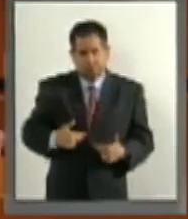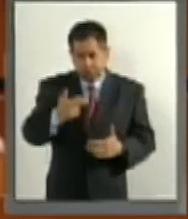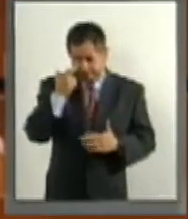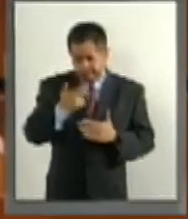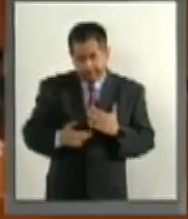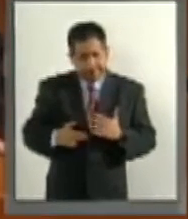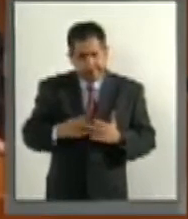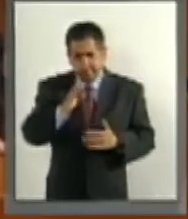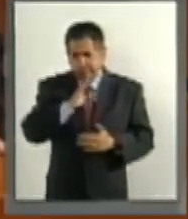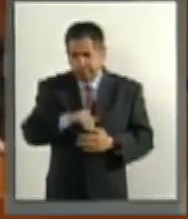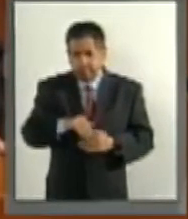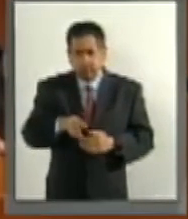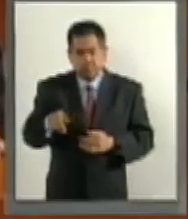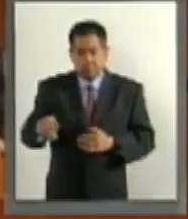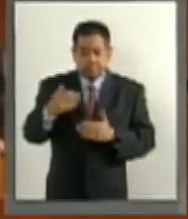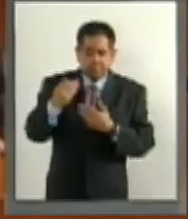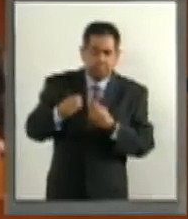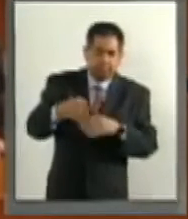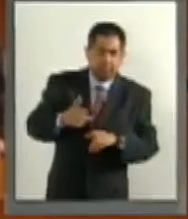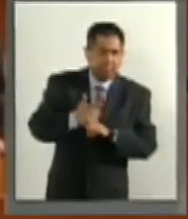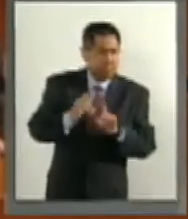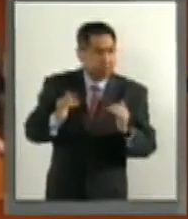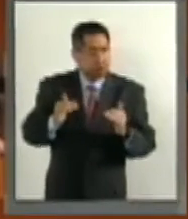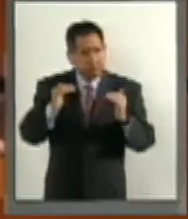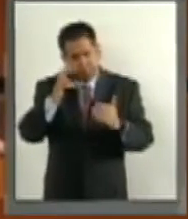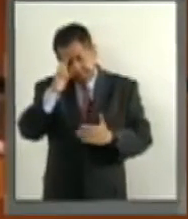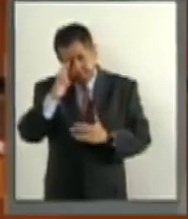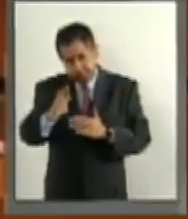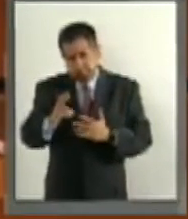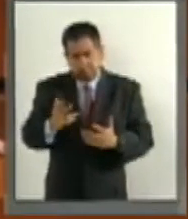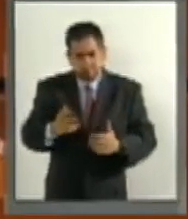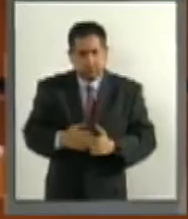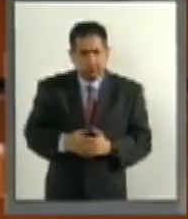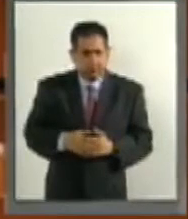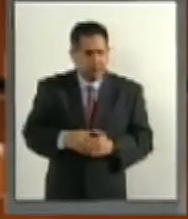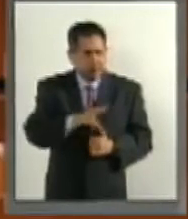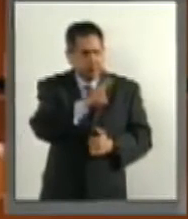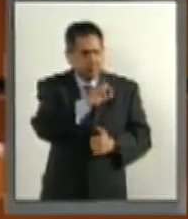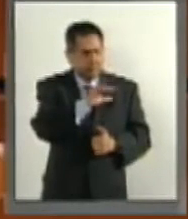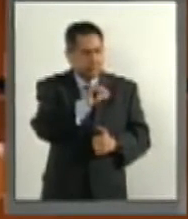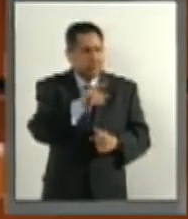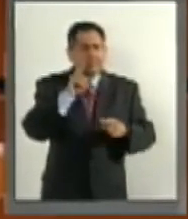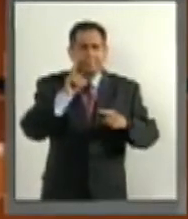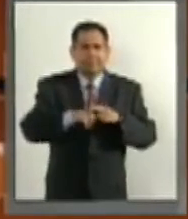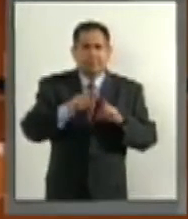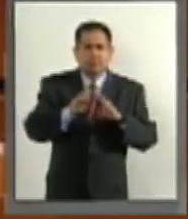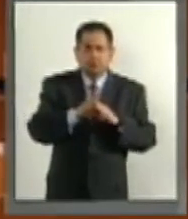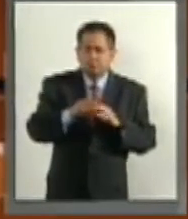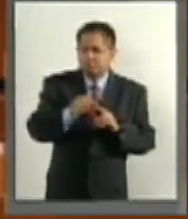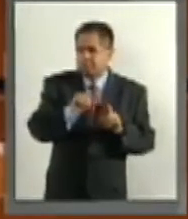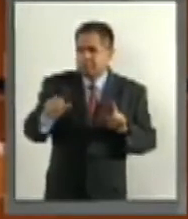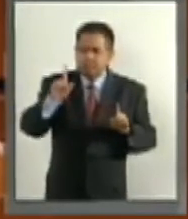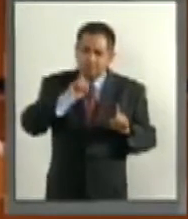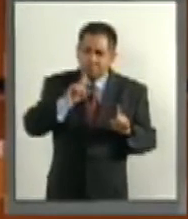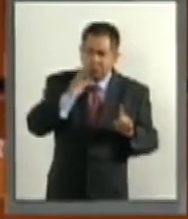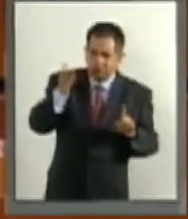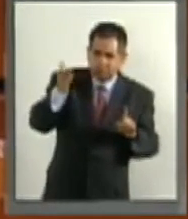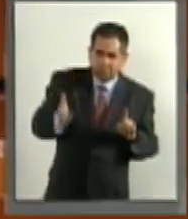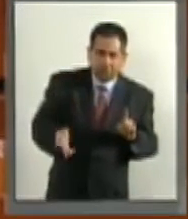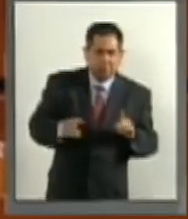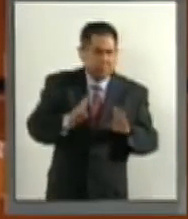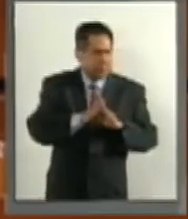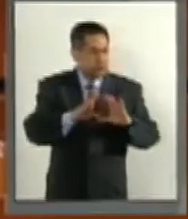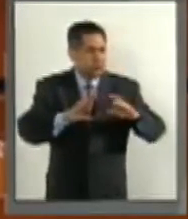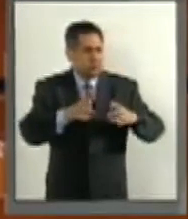por supuesto, a sus libertades. Definida como todo acto de violencia basado en la pertenencia al sexo femenino que tenga o